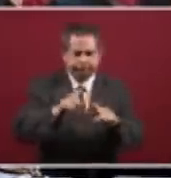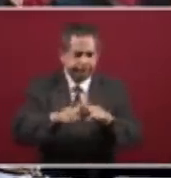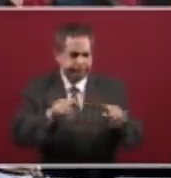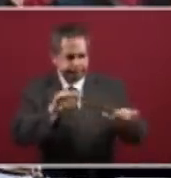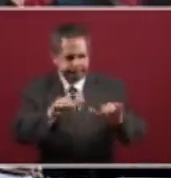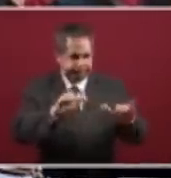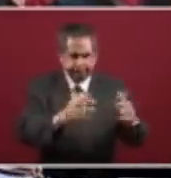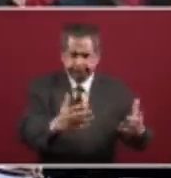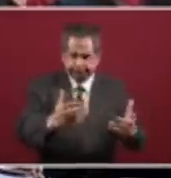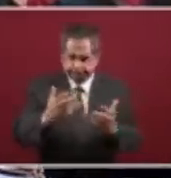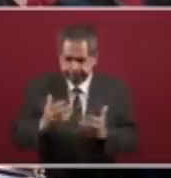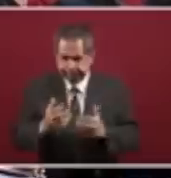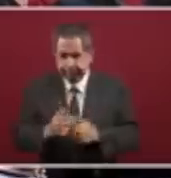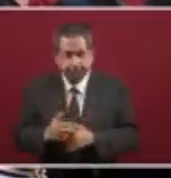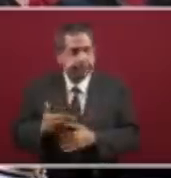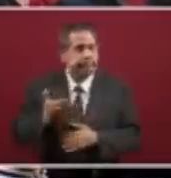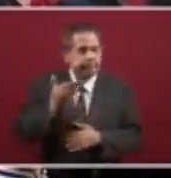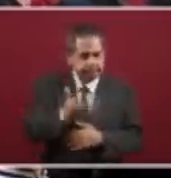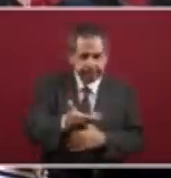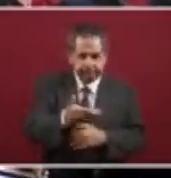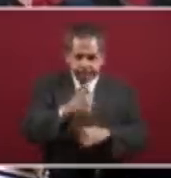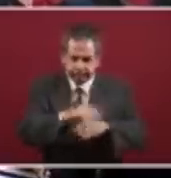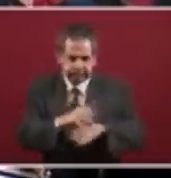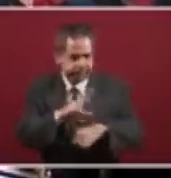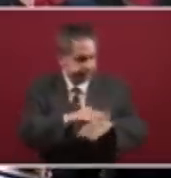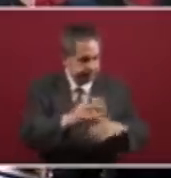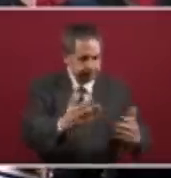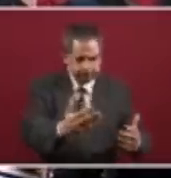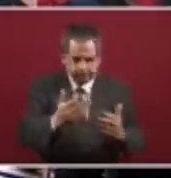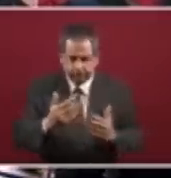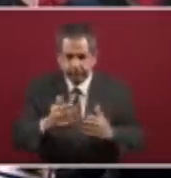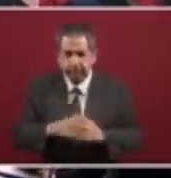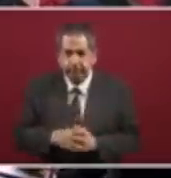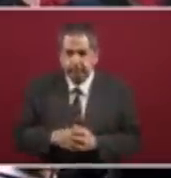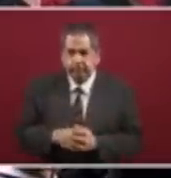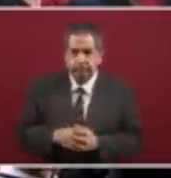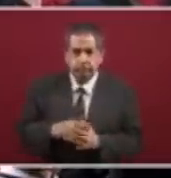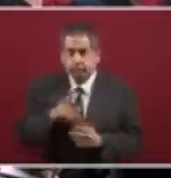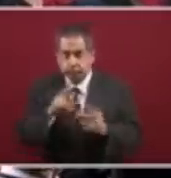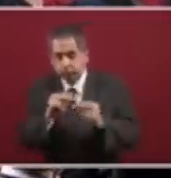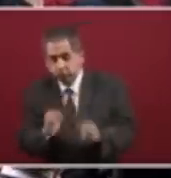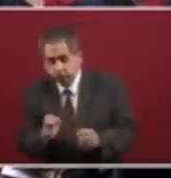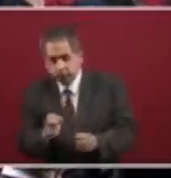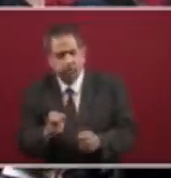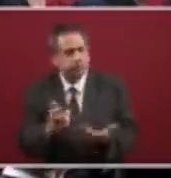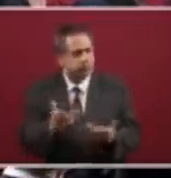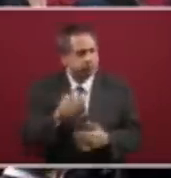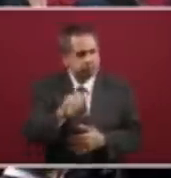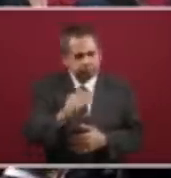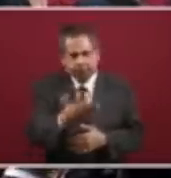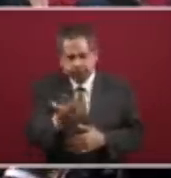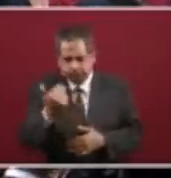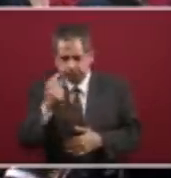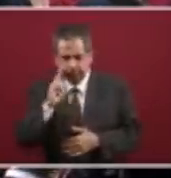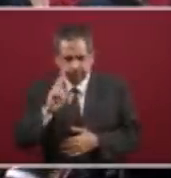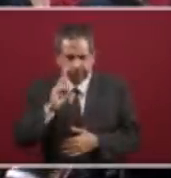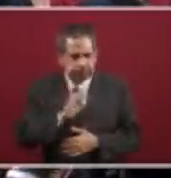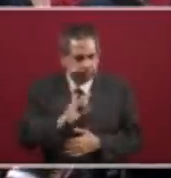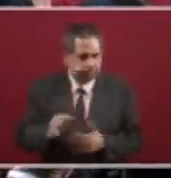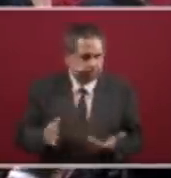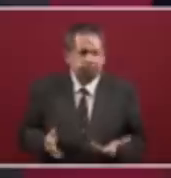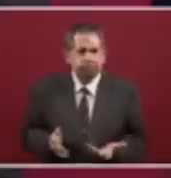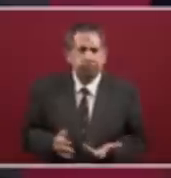incluso pedir anuencias a los que no están para que si